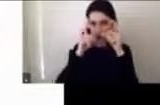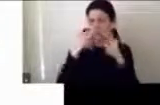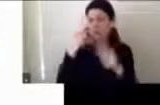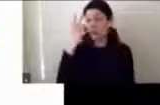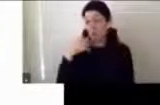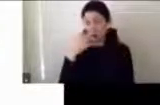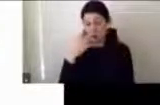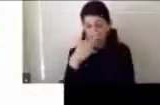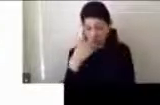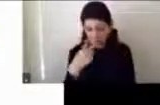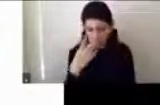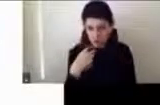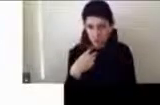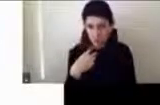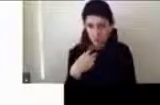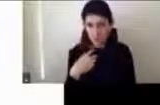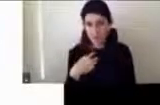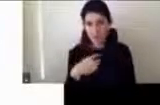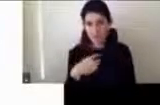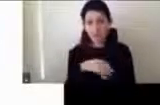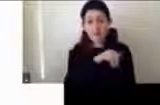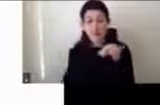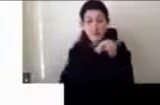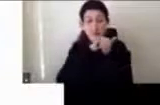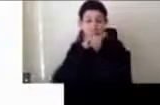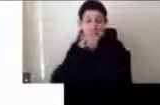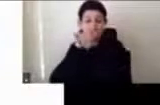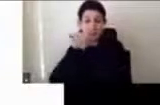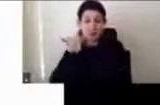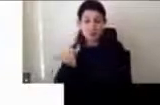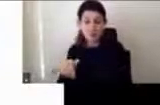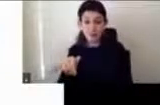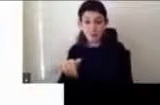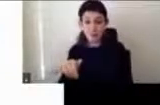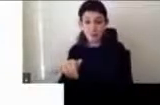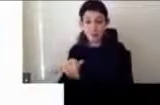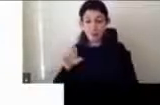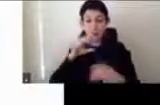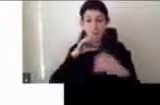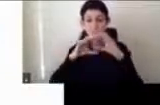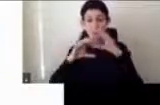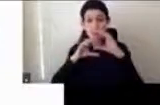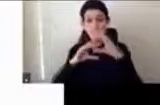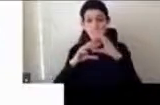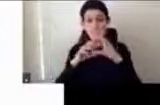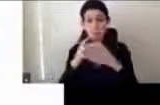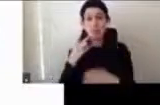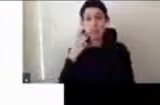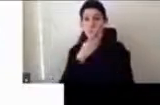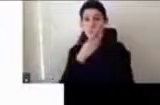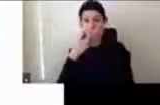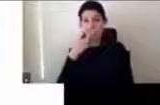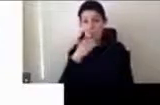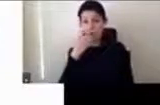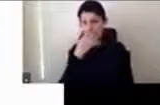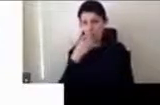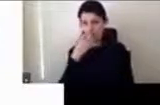llanto, para posteriormente llegar a la comunicación del lenguaje verbal.